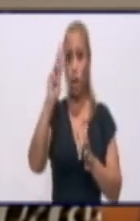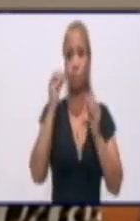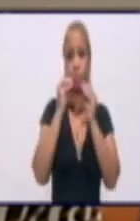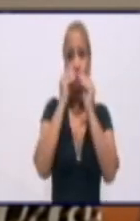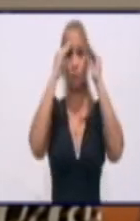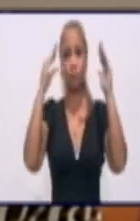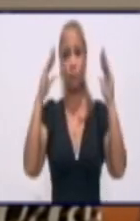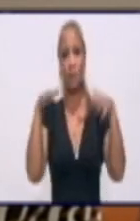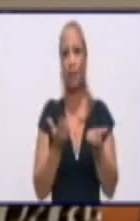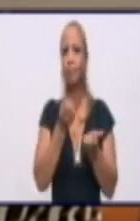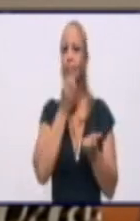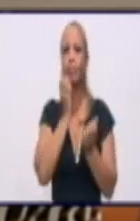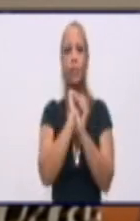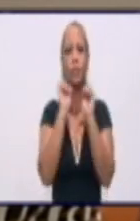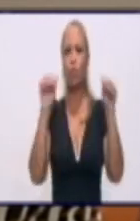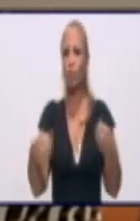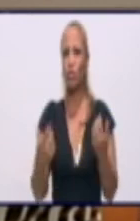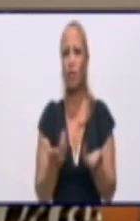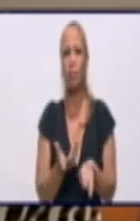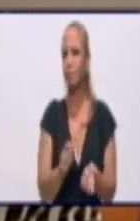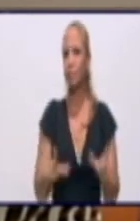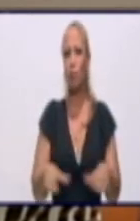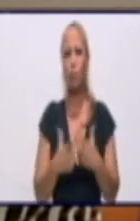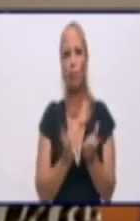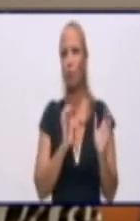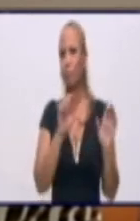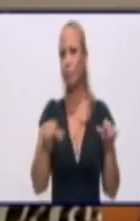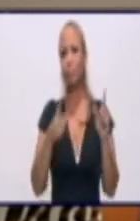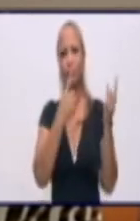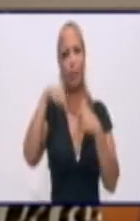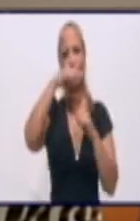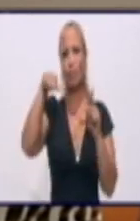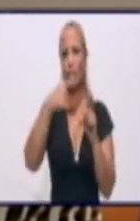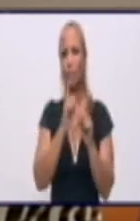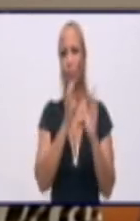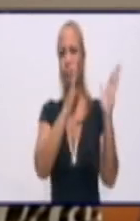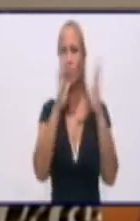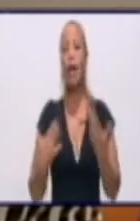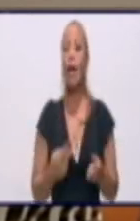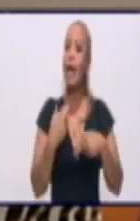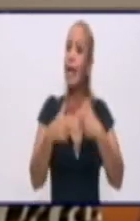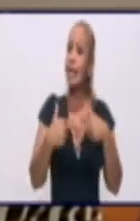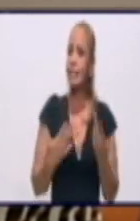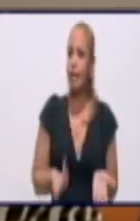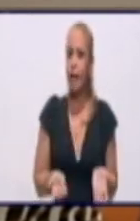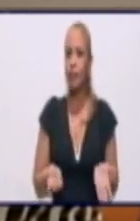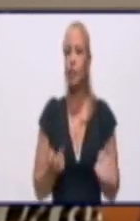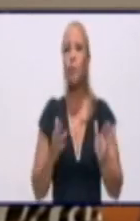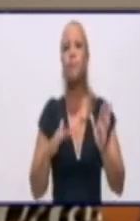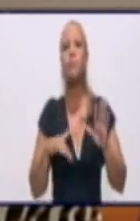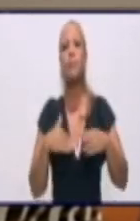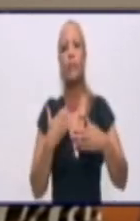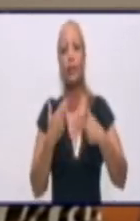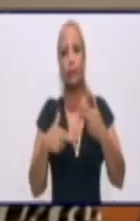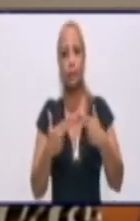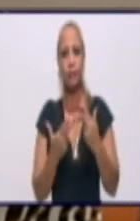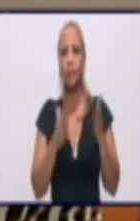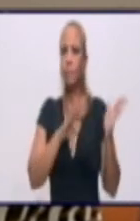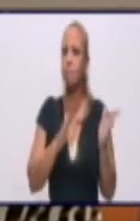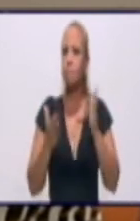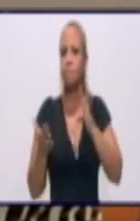doble, es imposible cumplir con la rotación de los bloques. Entonces, ¿qué se ha hecho? Bueno, hemos tratado de equiparar